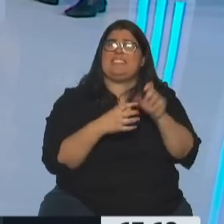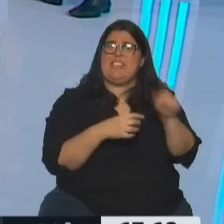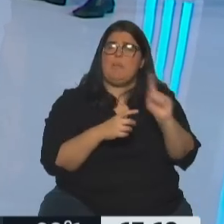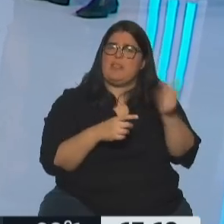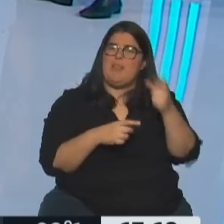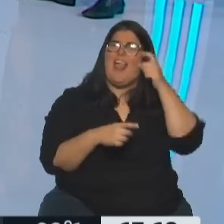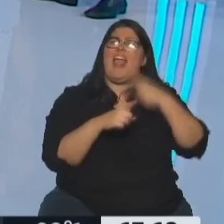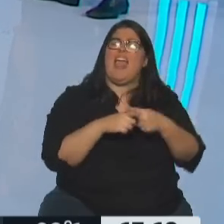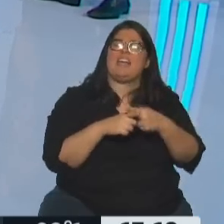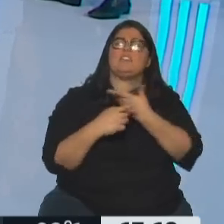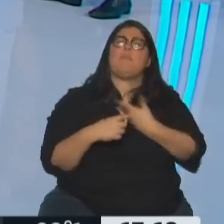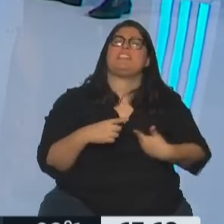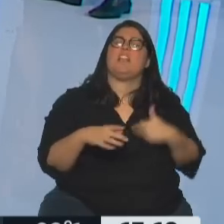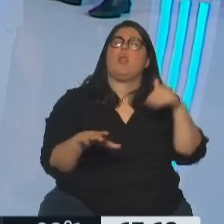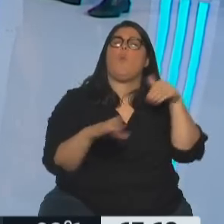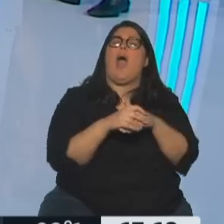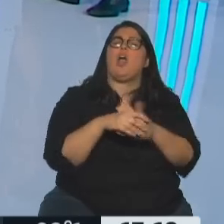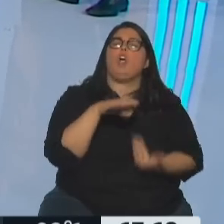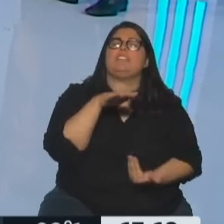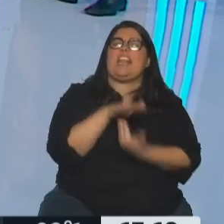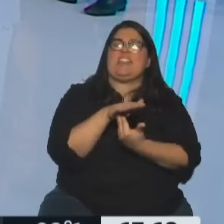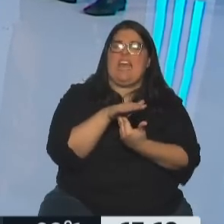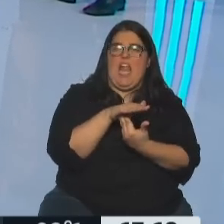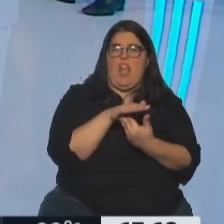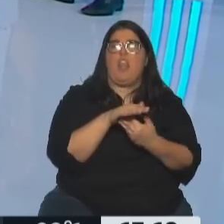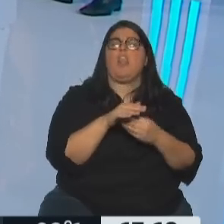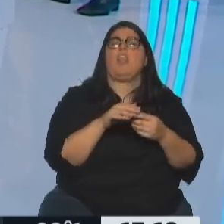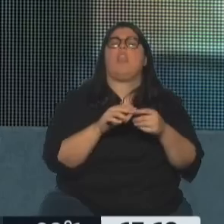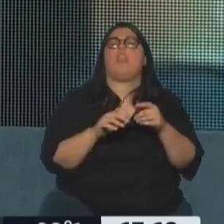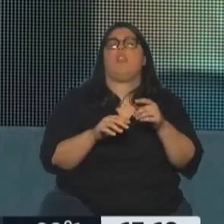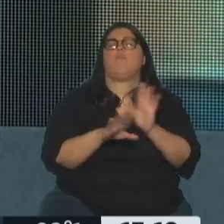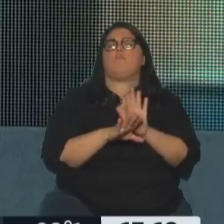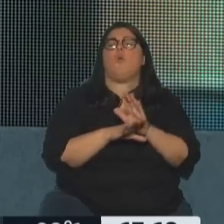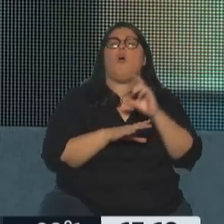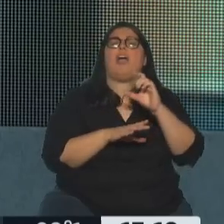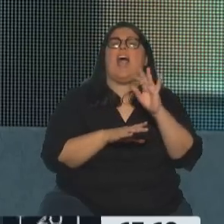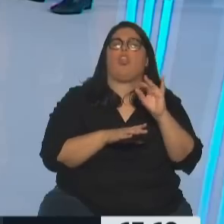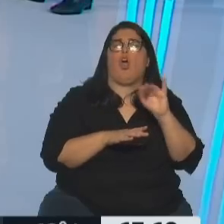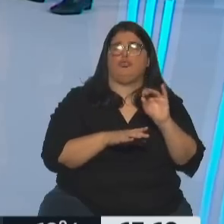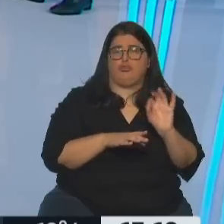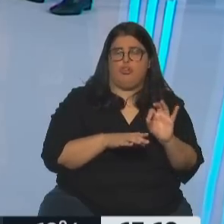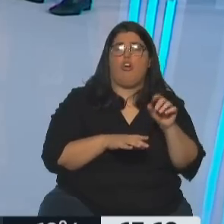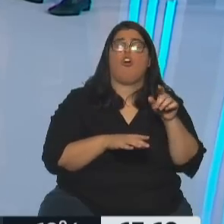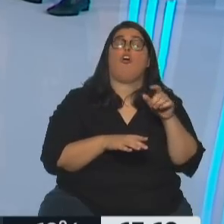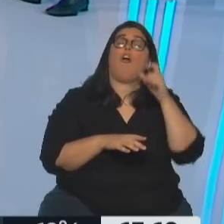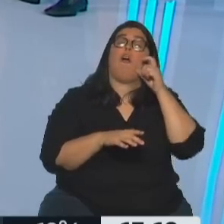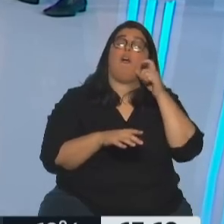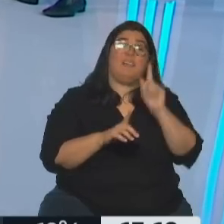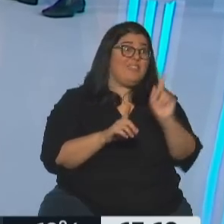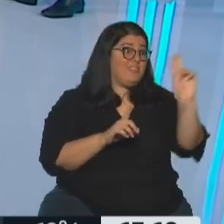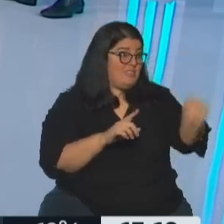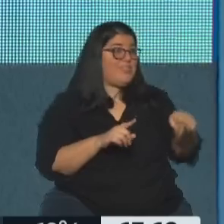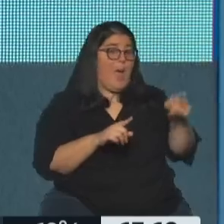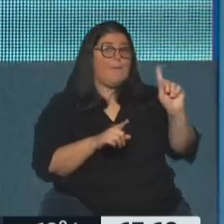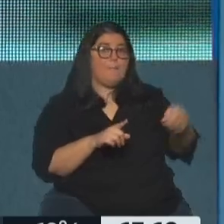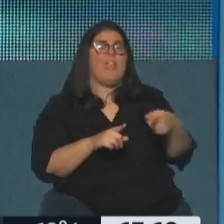ex presidente del Banco Central del Banco de Enrique Cardoso, el ex, también, bueno, el representante